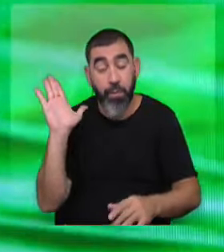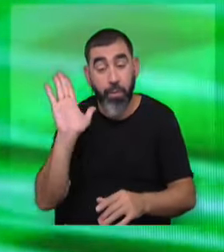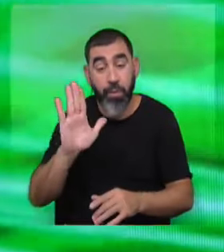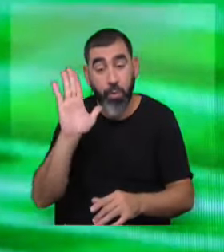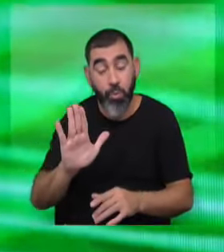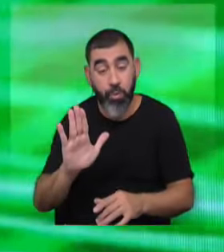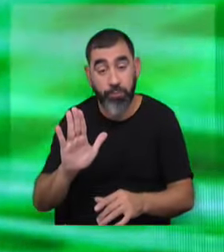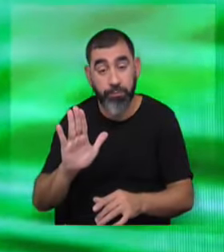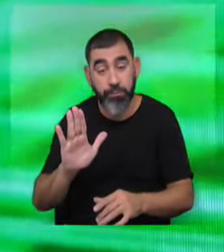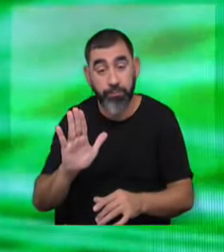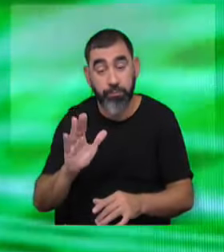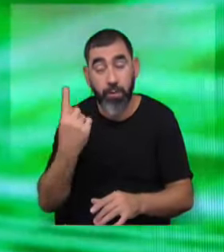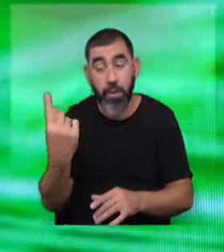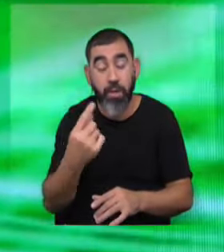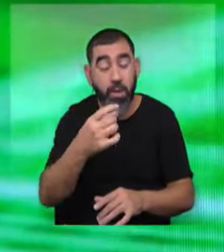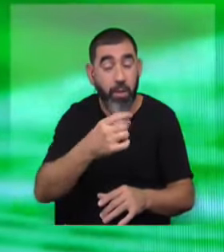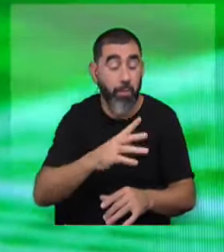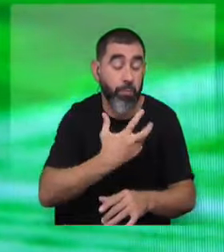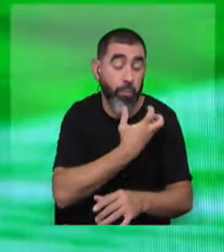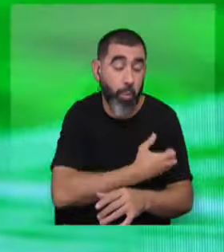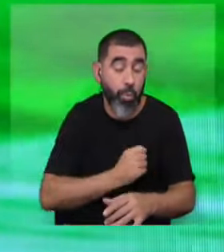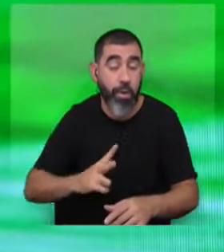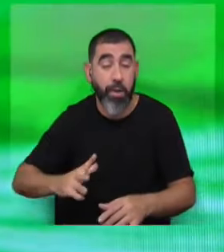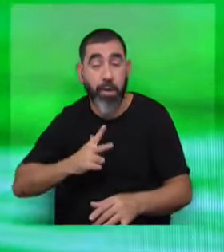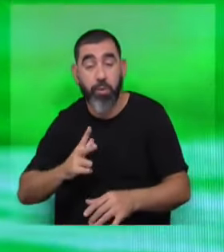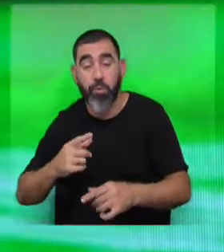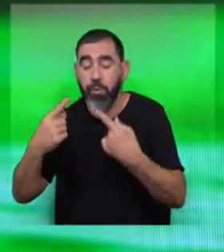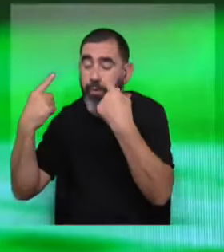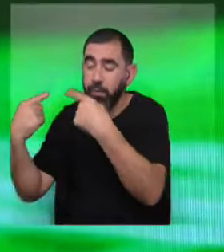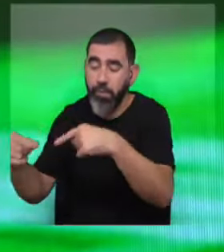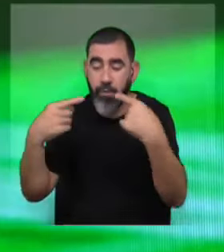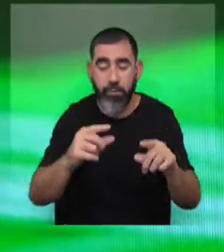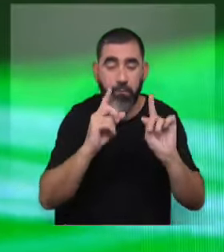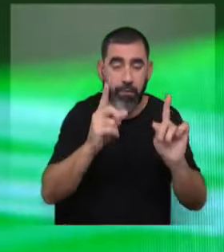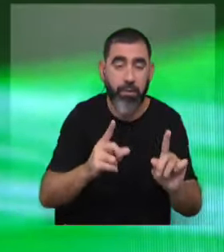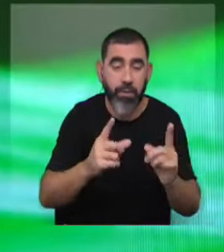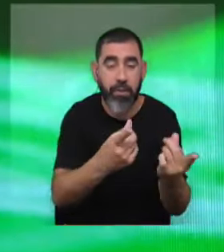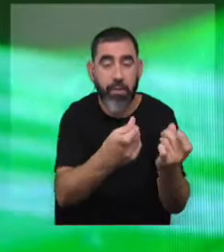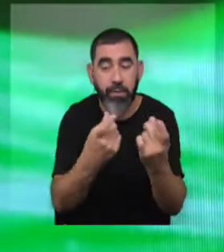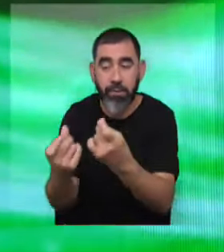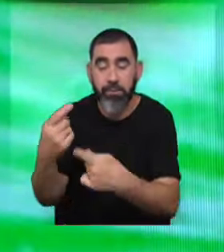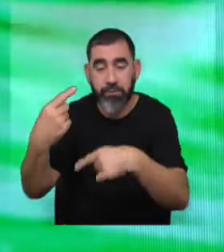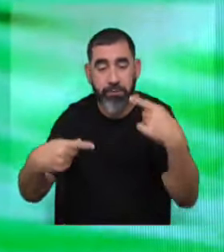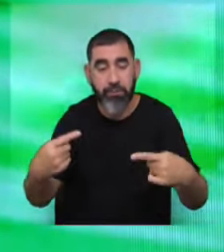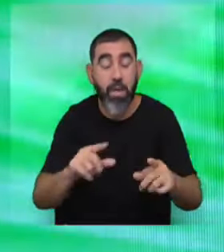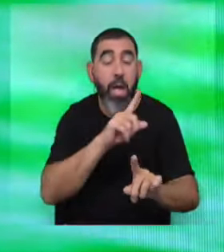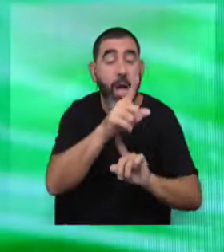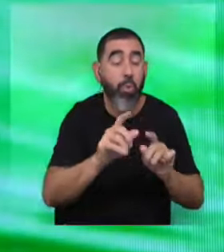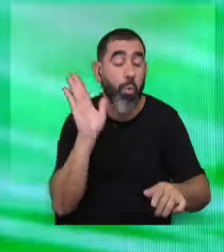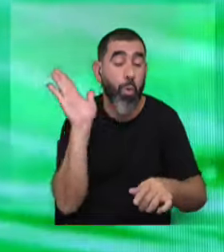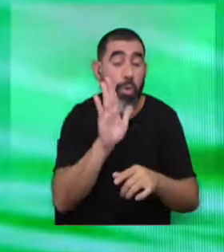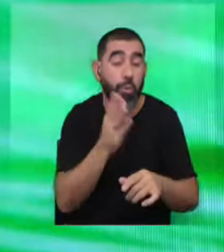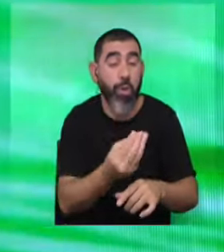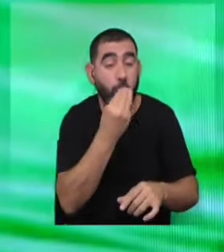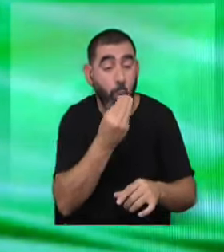tiene cada clase social también son distintas clases de deudas. Algunos se endeudan